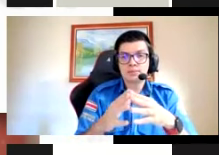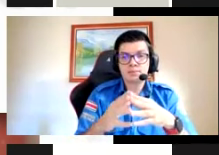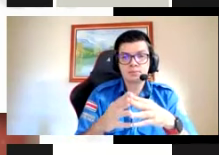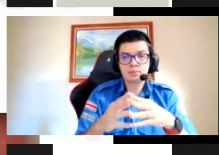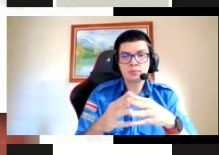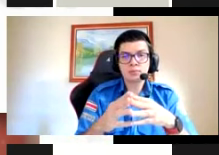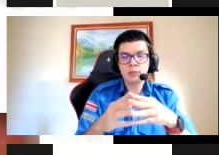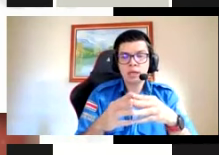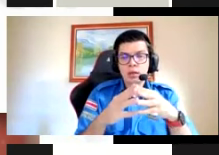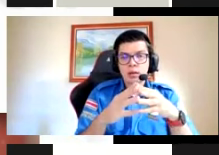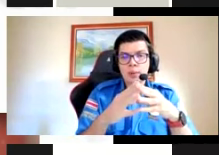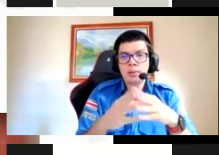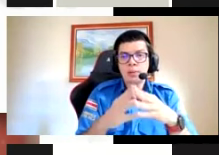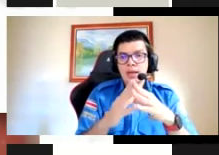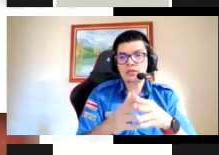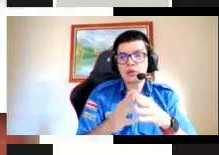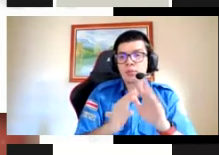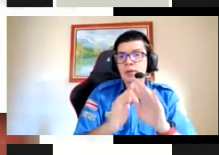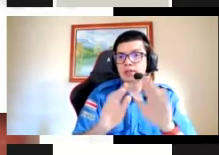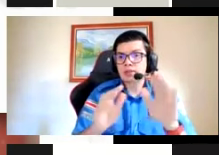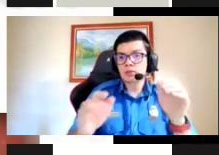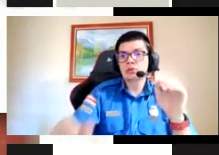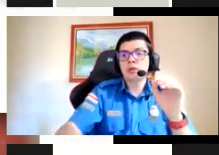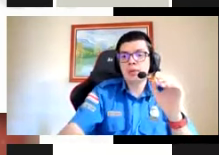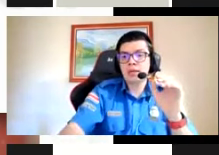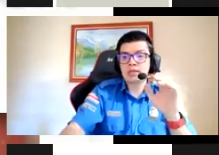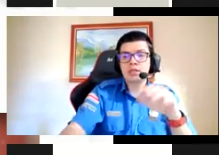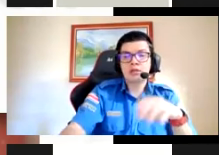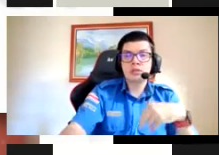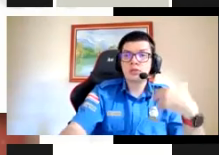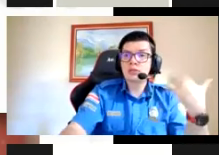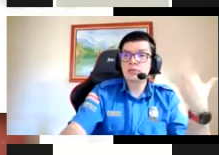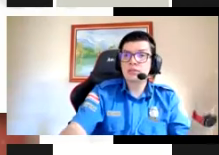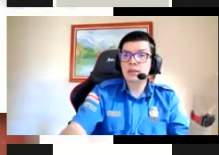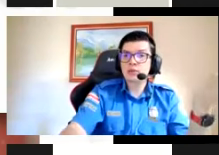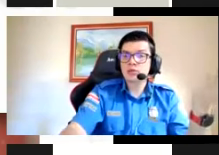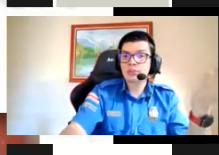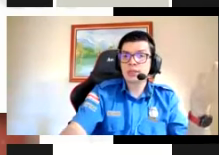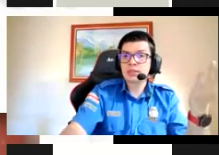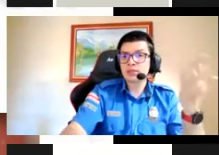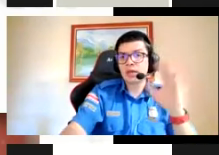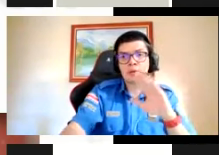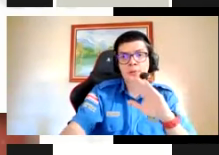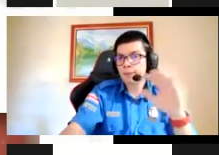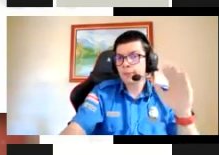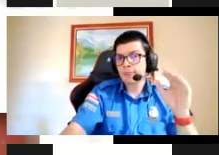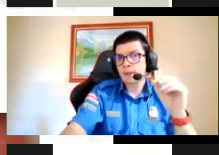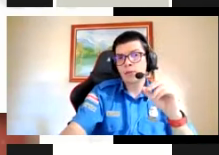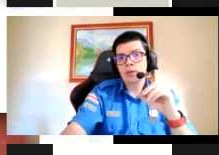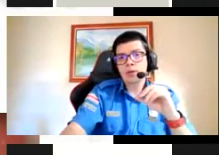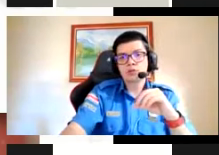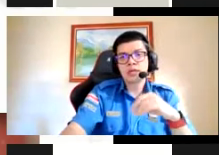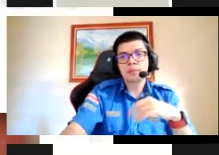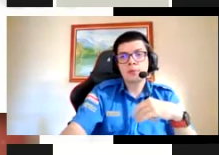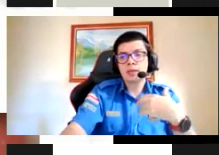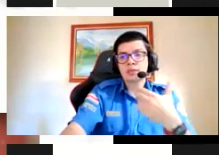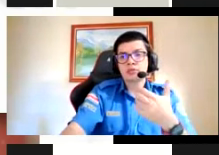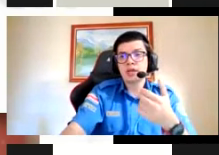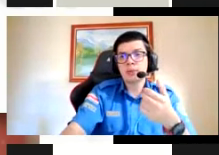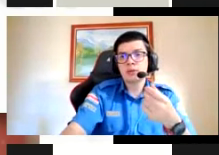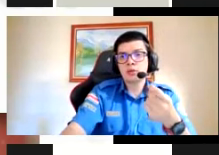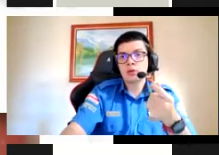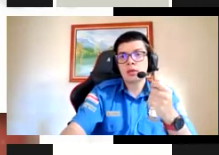demás. Pero la manguera solo para este uso y para cilindros. Inclusive si tenemos un recipiente estacionario, no lo podríamos usar porque